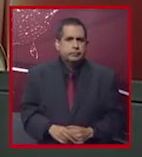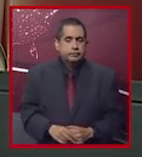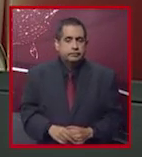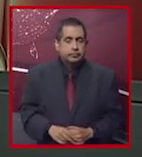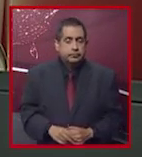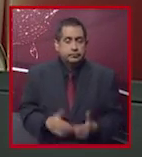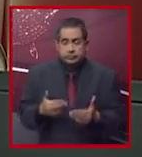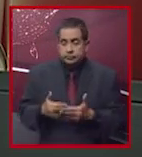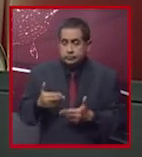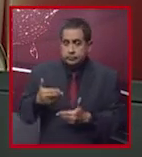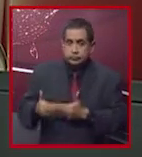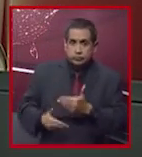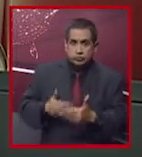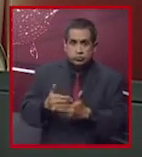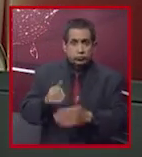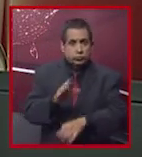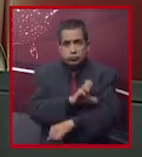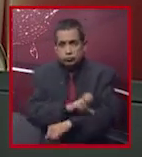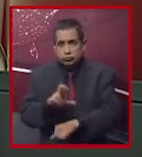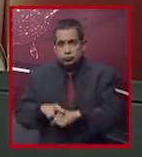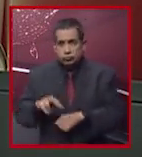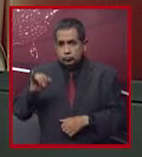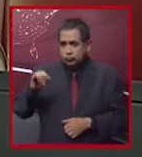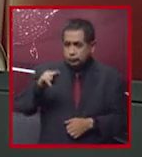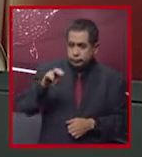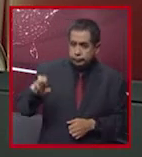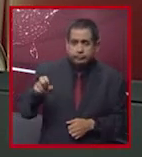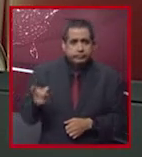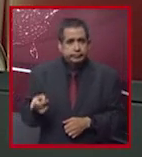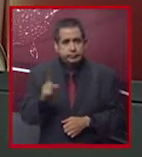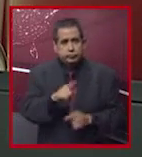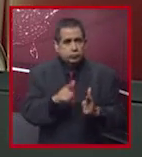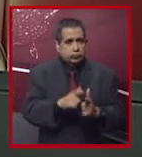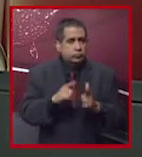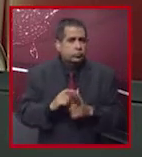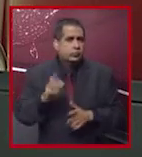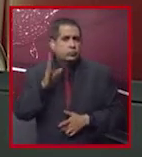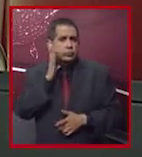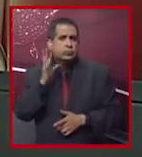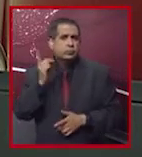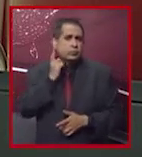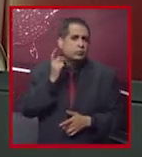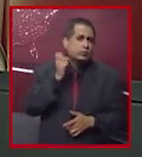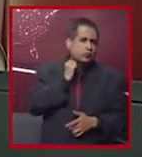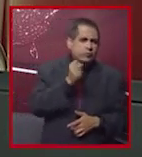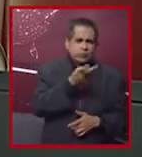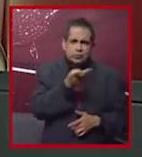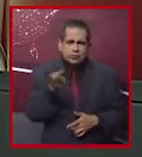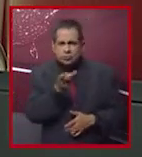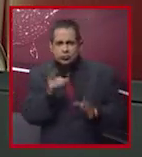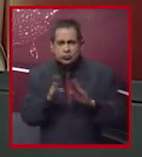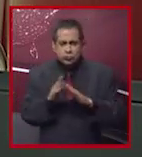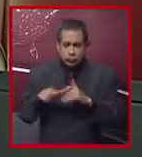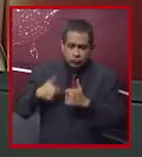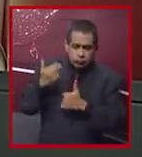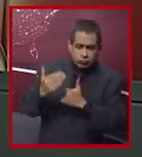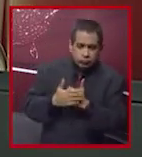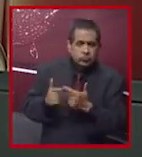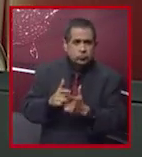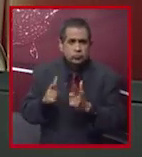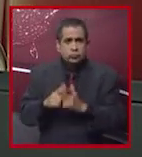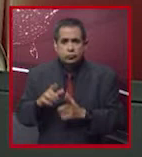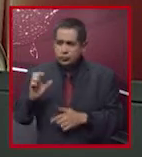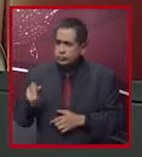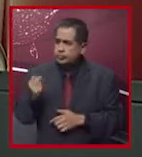Bueno, y sobre el proceso de coordinación entre el INE y las áreas parlamentarias de las cámaras del Congreso Federal para la integración de la